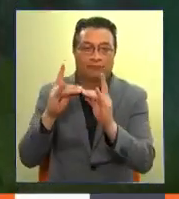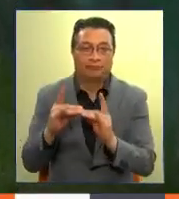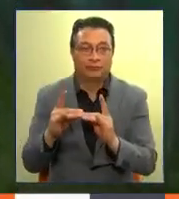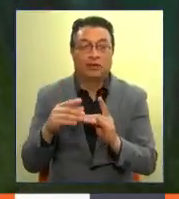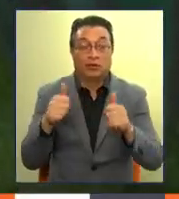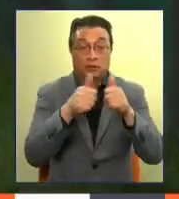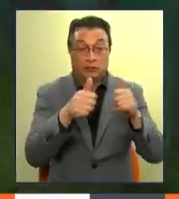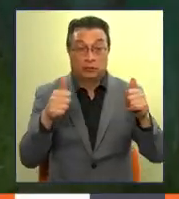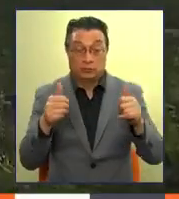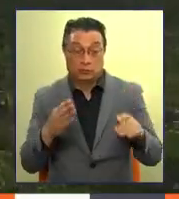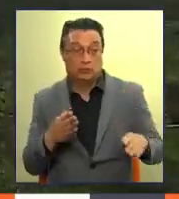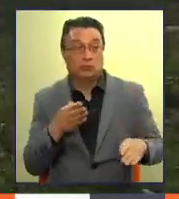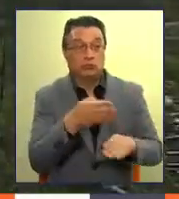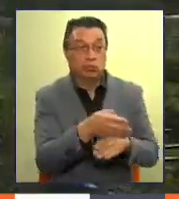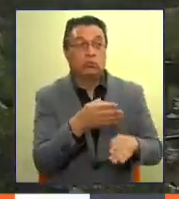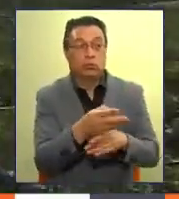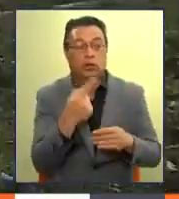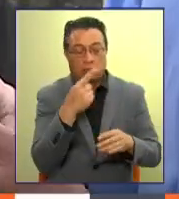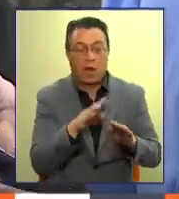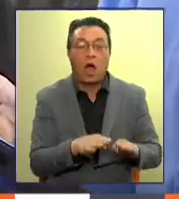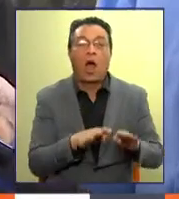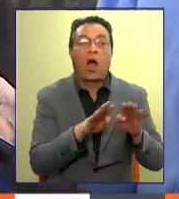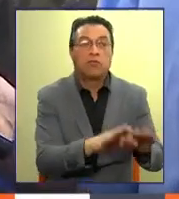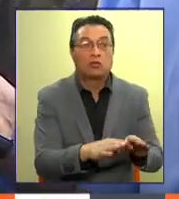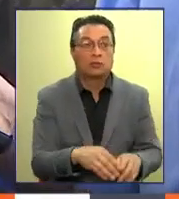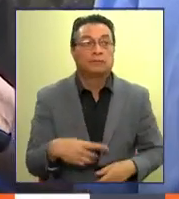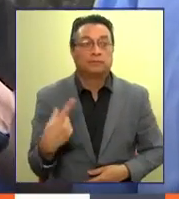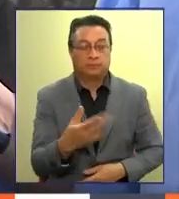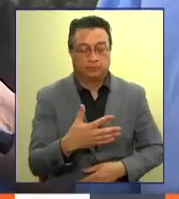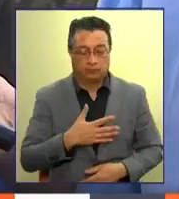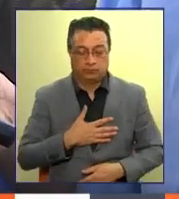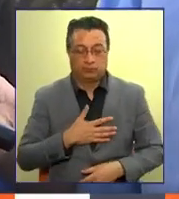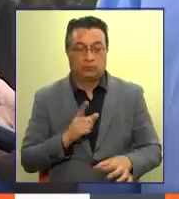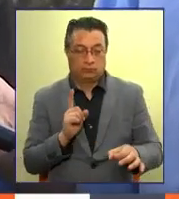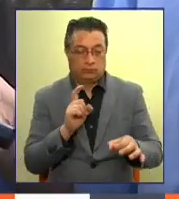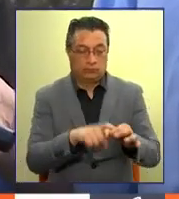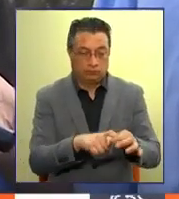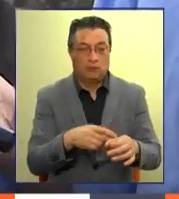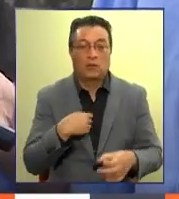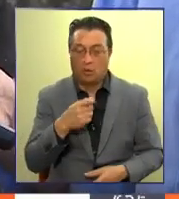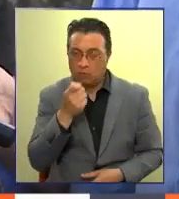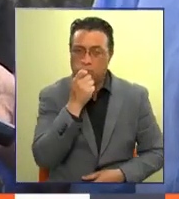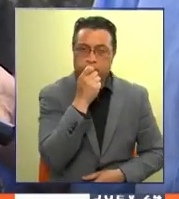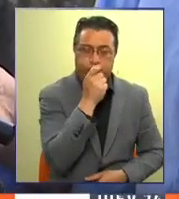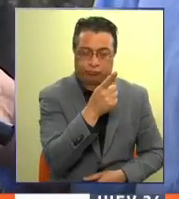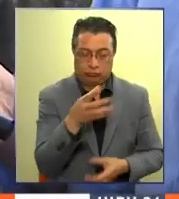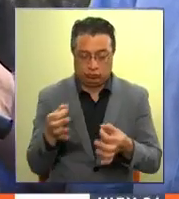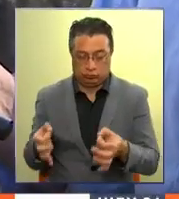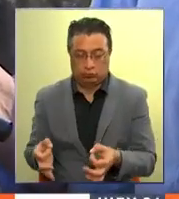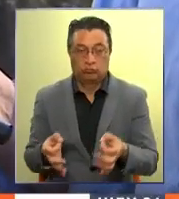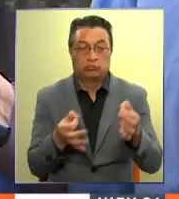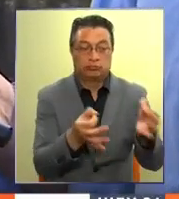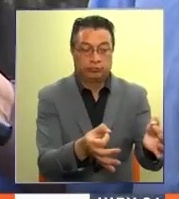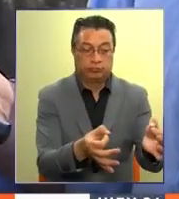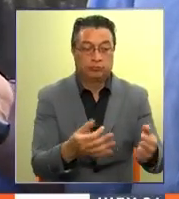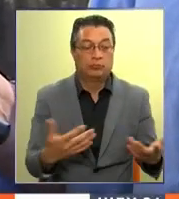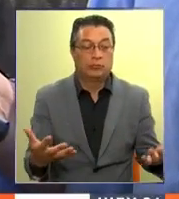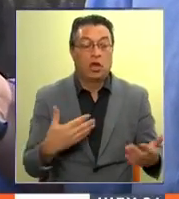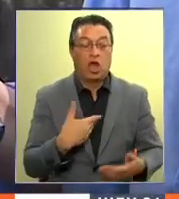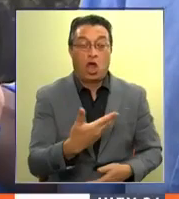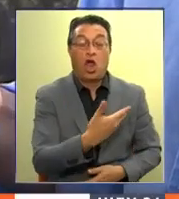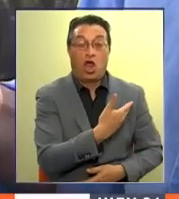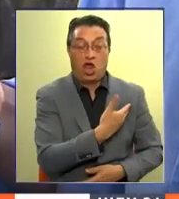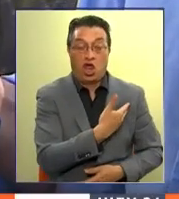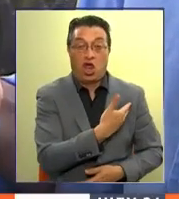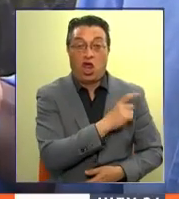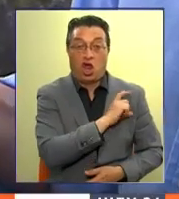autoridades locales para entregar su apoyo. Queremos adherirnos a una querella criminal que va a presentar el gobernador con